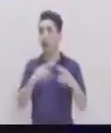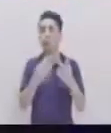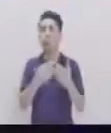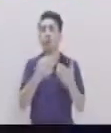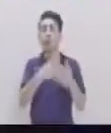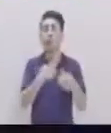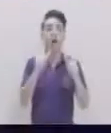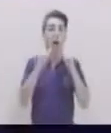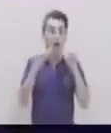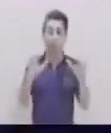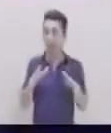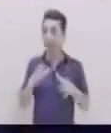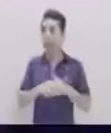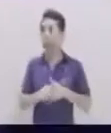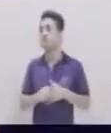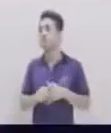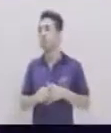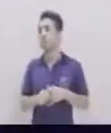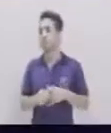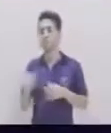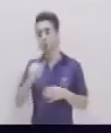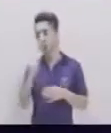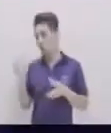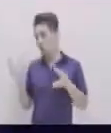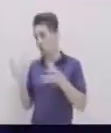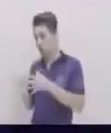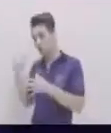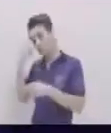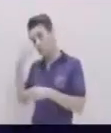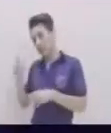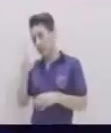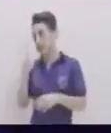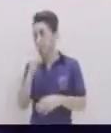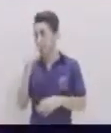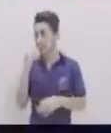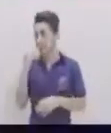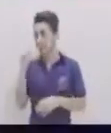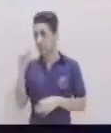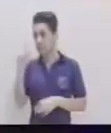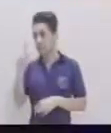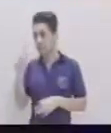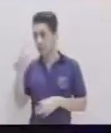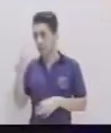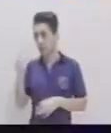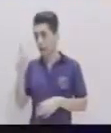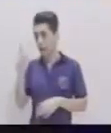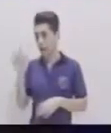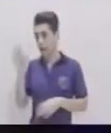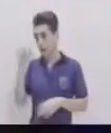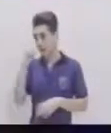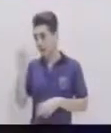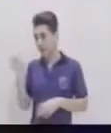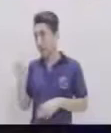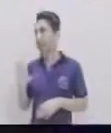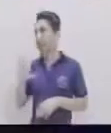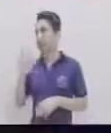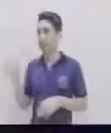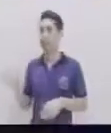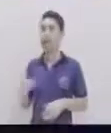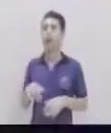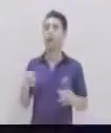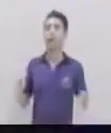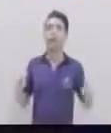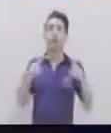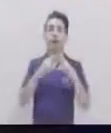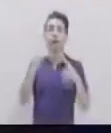reúnen los tigres. El volcán Alutate, donde nace el chilacayote, y en el volcán Impala es el